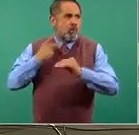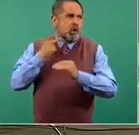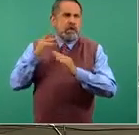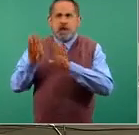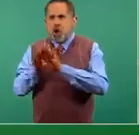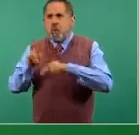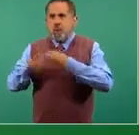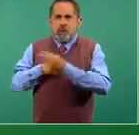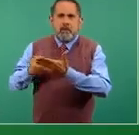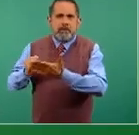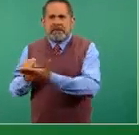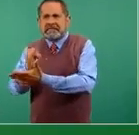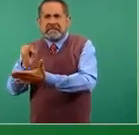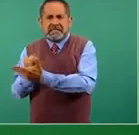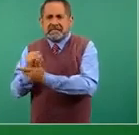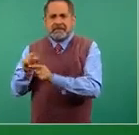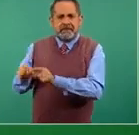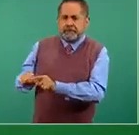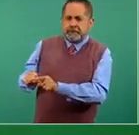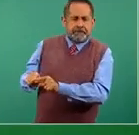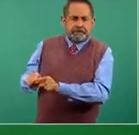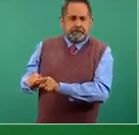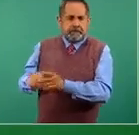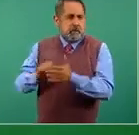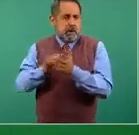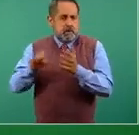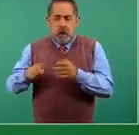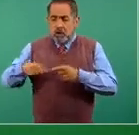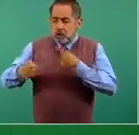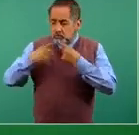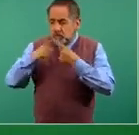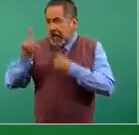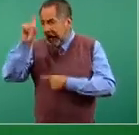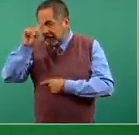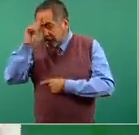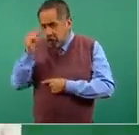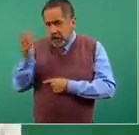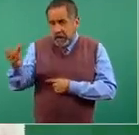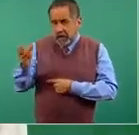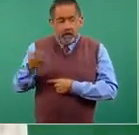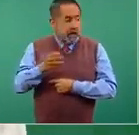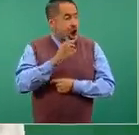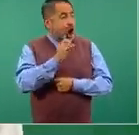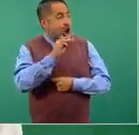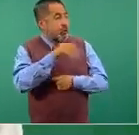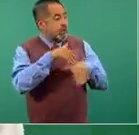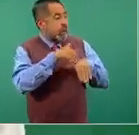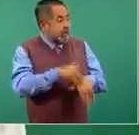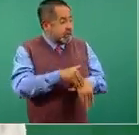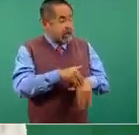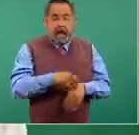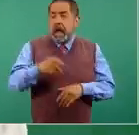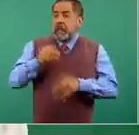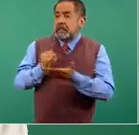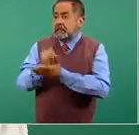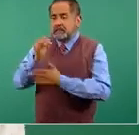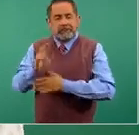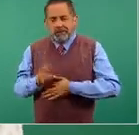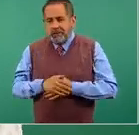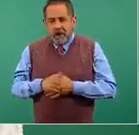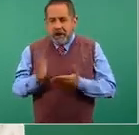estratégico tomar las decisiones que toma la OMS. Lo que hace es asesorar. Esta quizá es la palabra clave que les ha